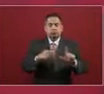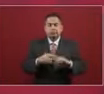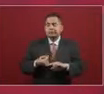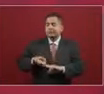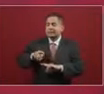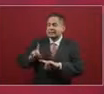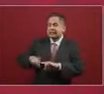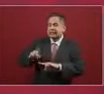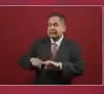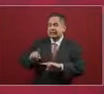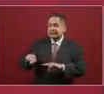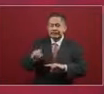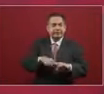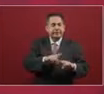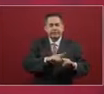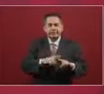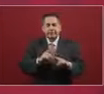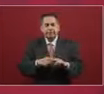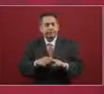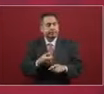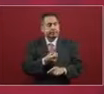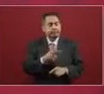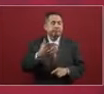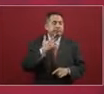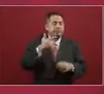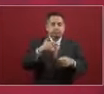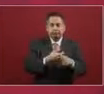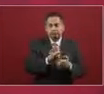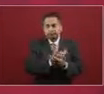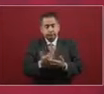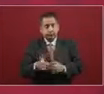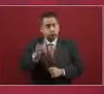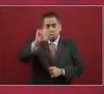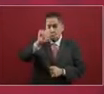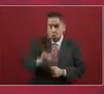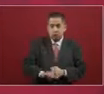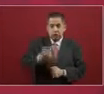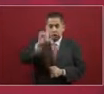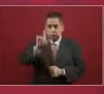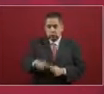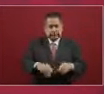quién en los precios de los combustibles todos los lunes.